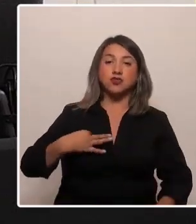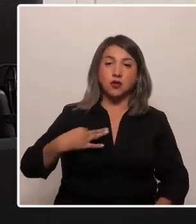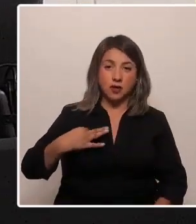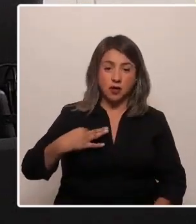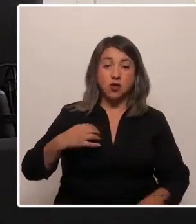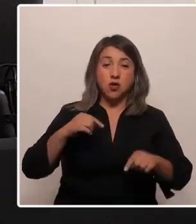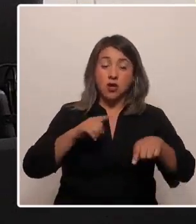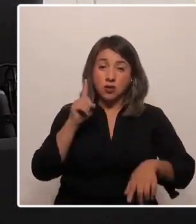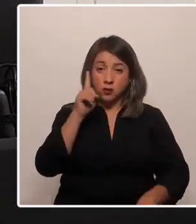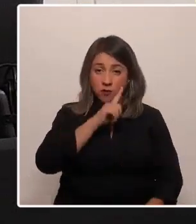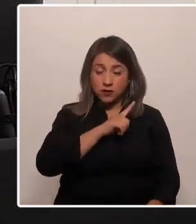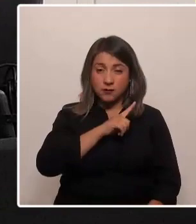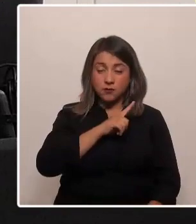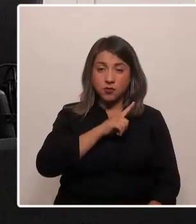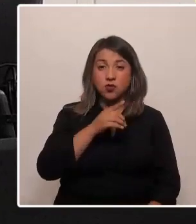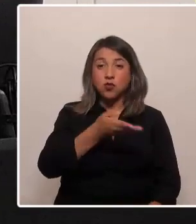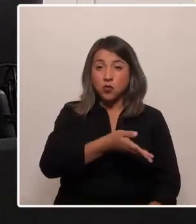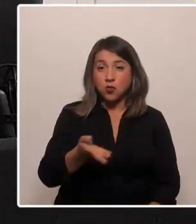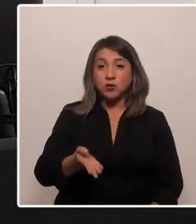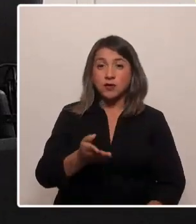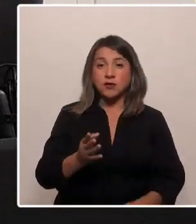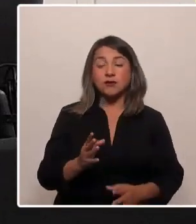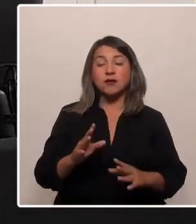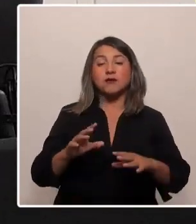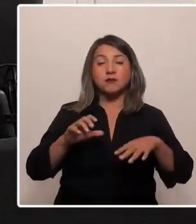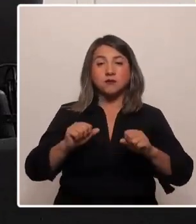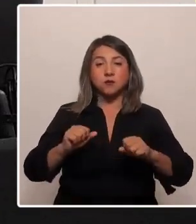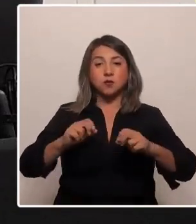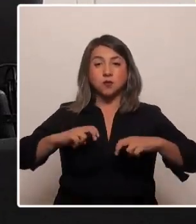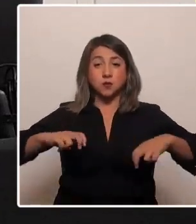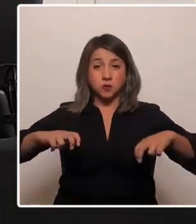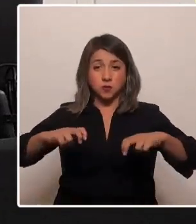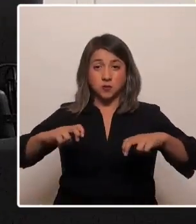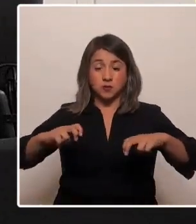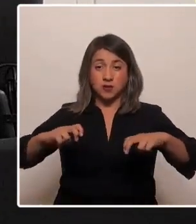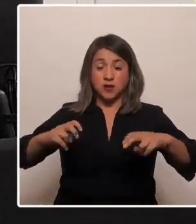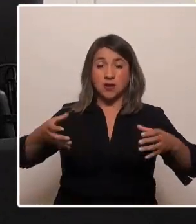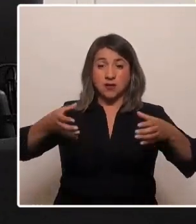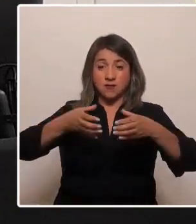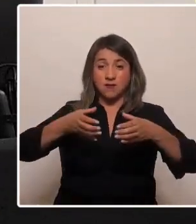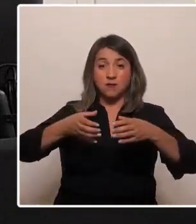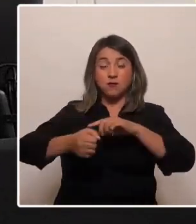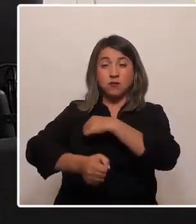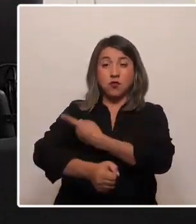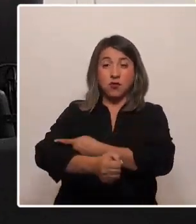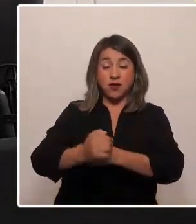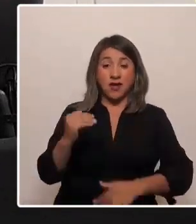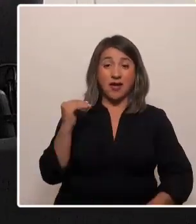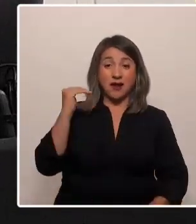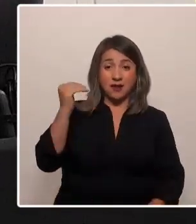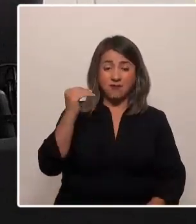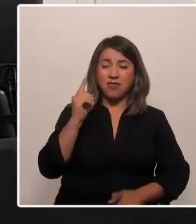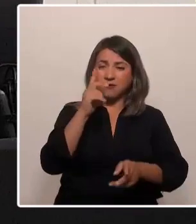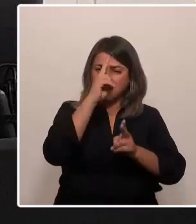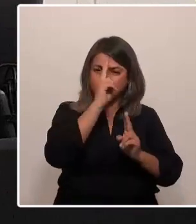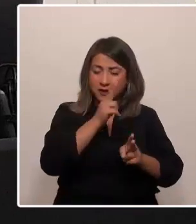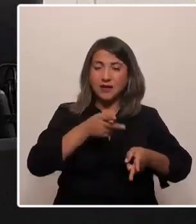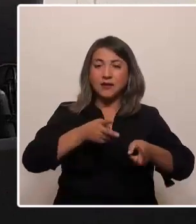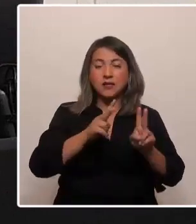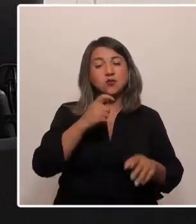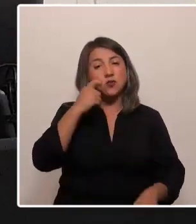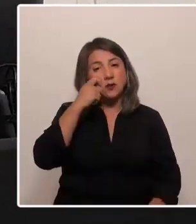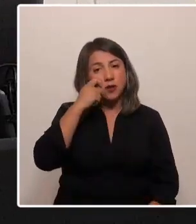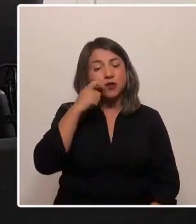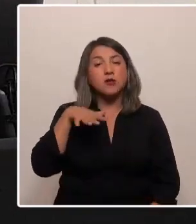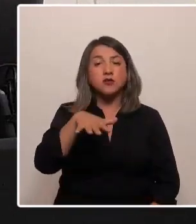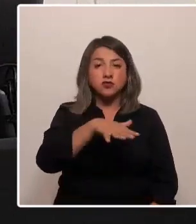Esto último para que quienes están en el poder, en forma circunstancial, respeten los derechos humanos y sociales. Derechos